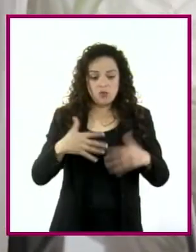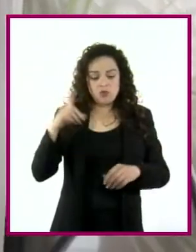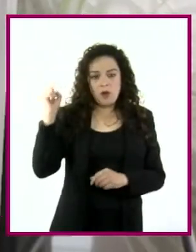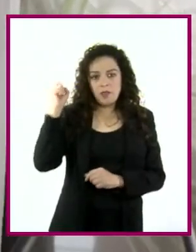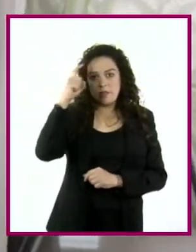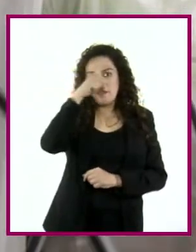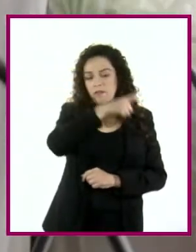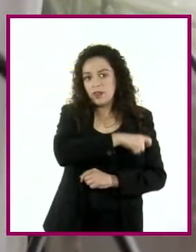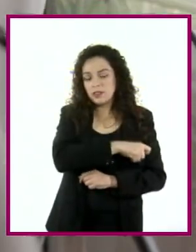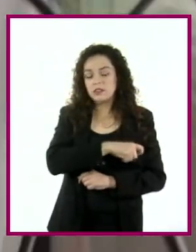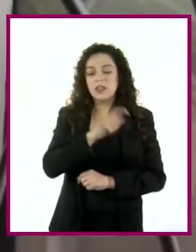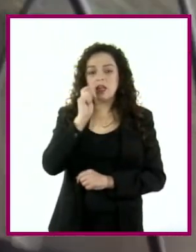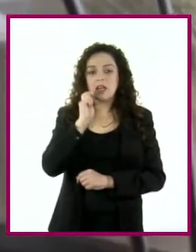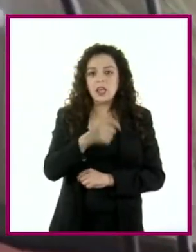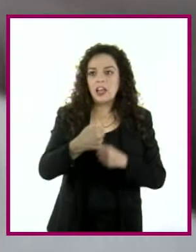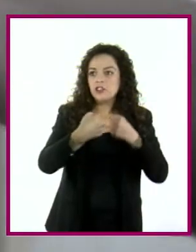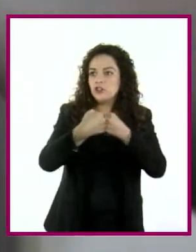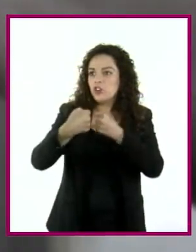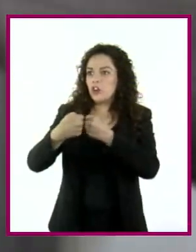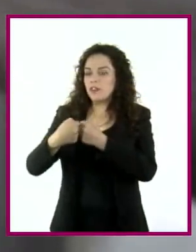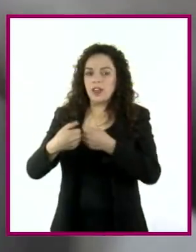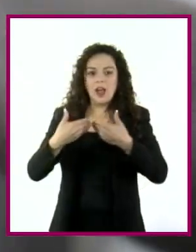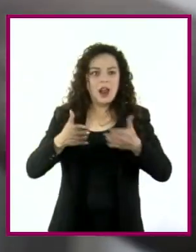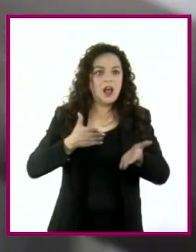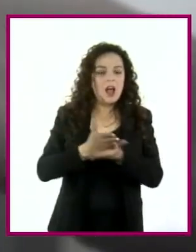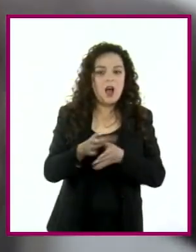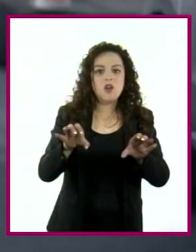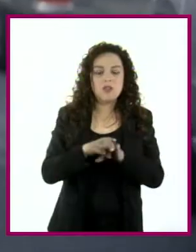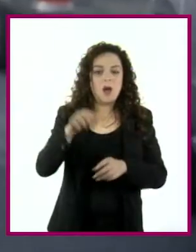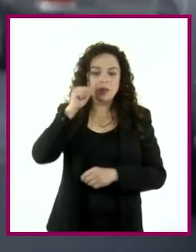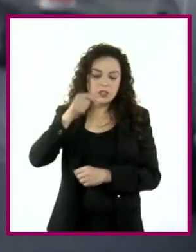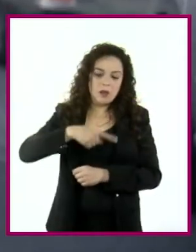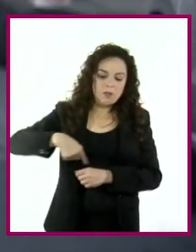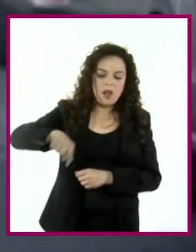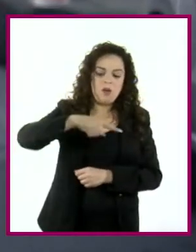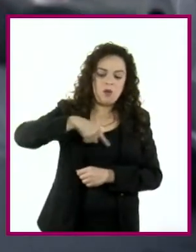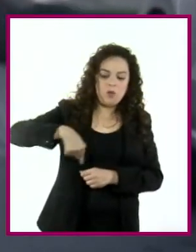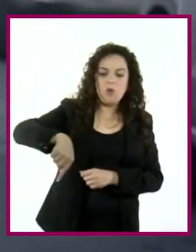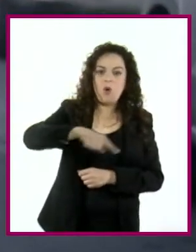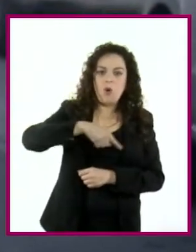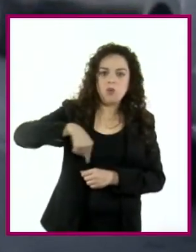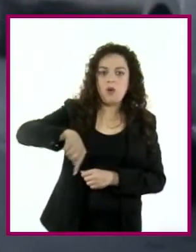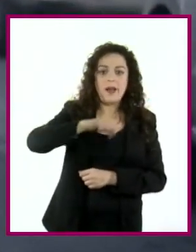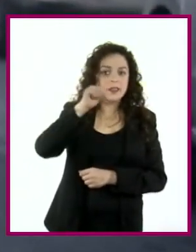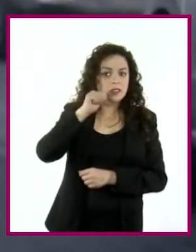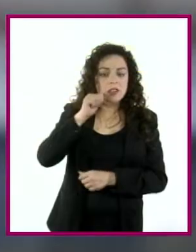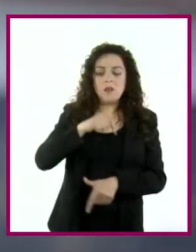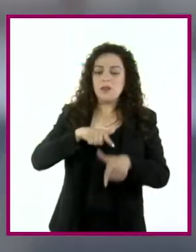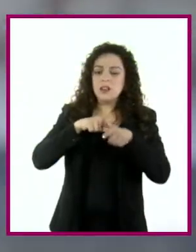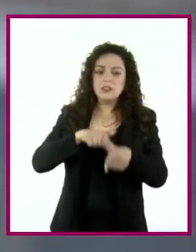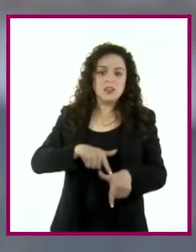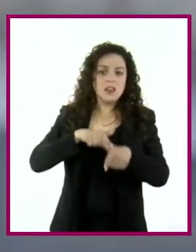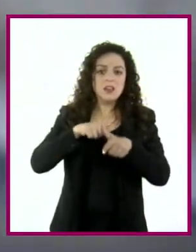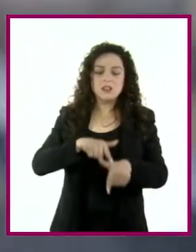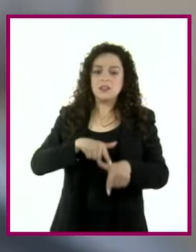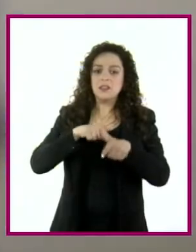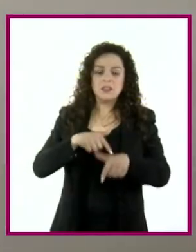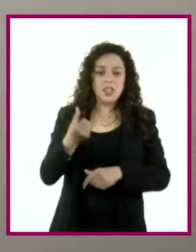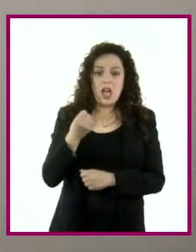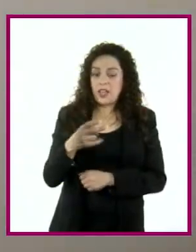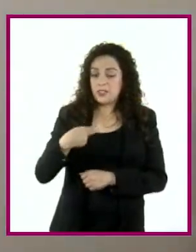que se desborda, un tiempo en espiral, que todo el tiempo está girando y girando y girando como el espiral, somos